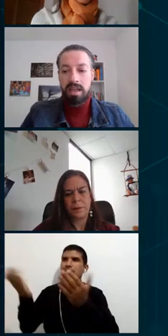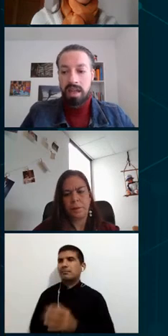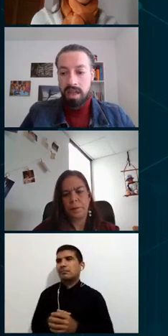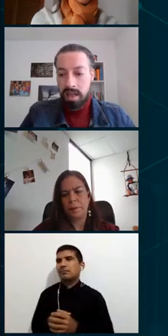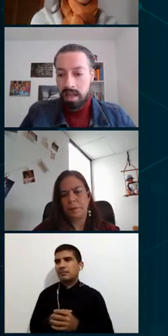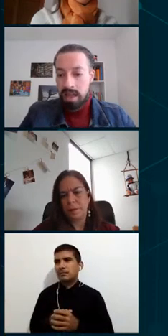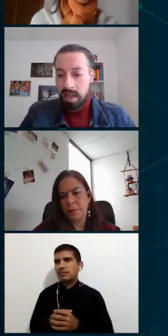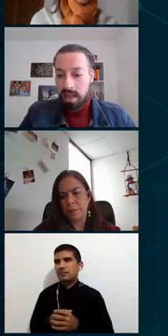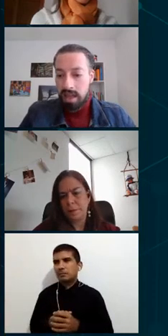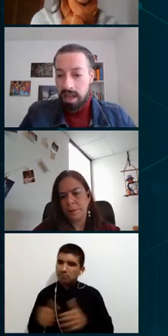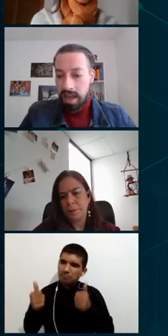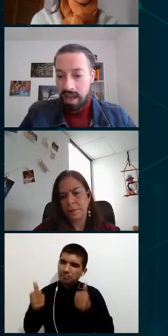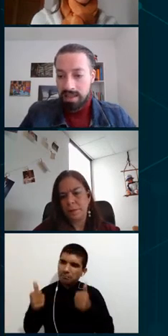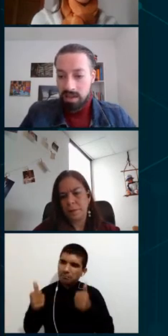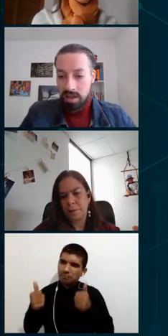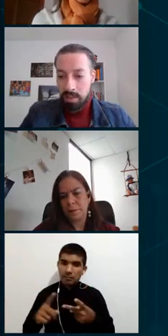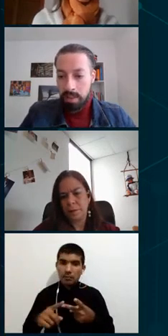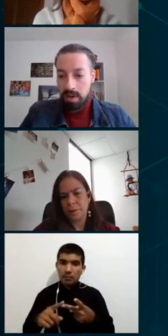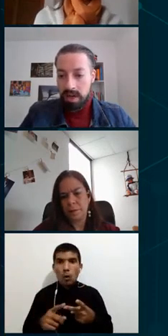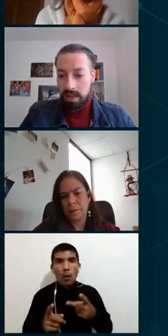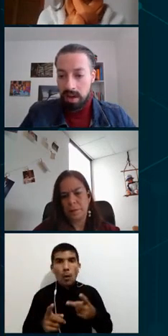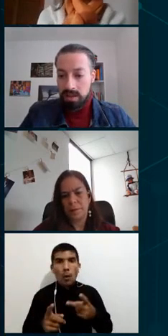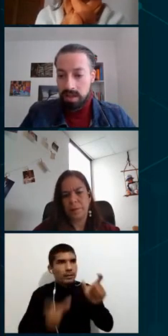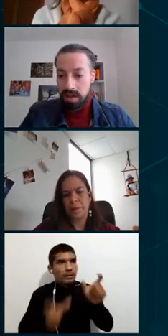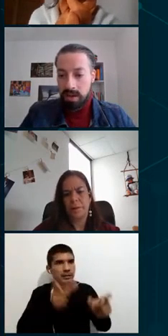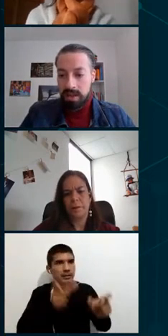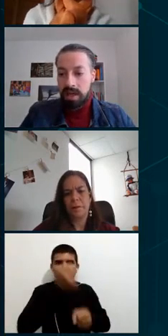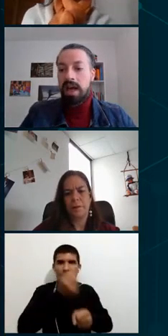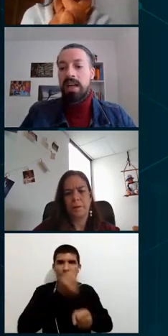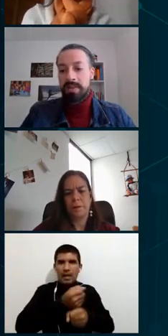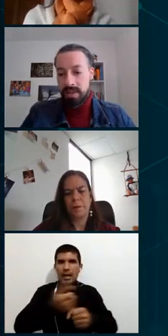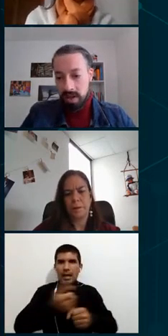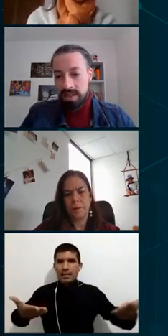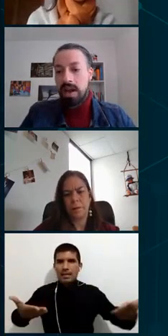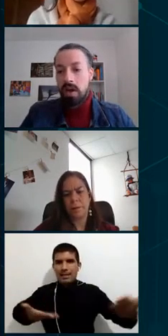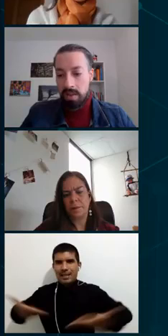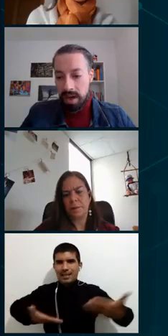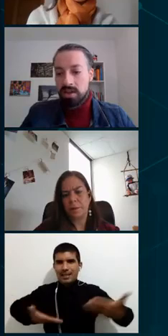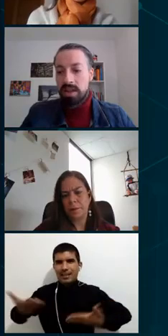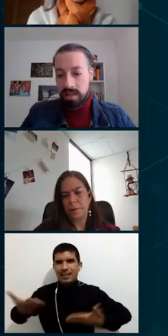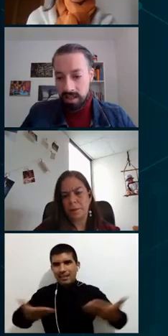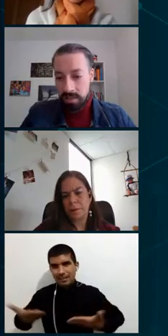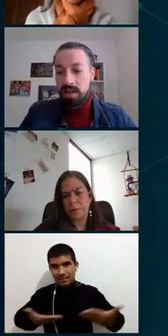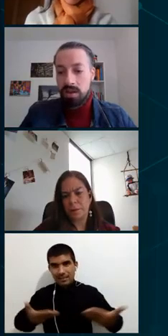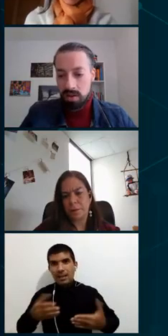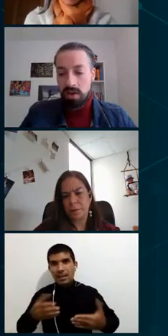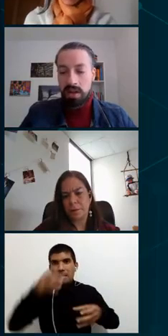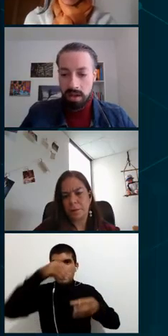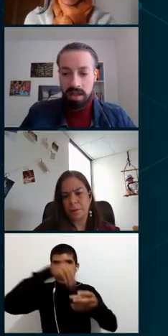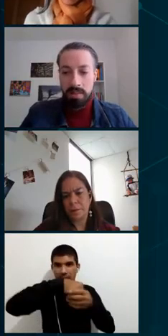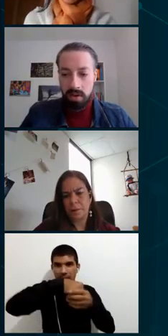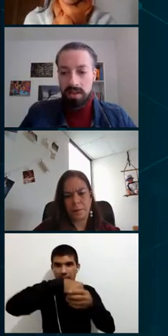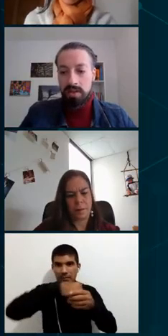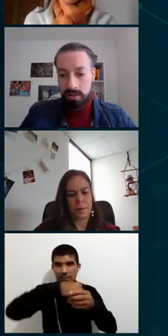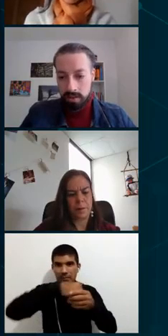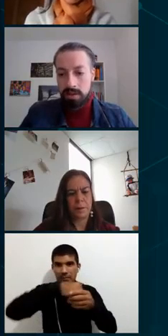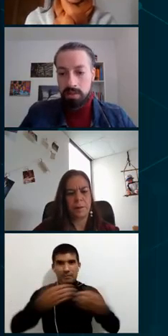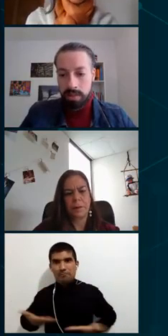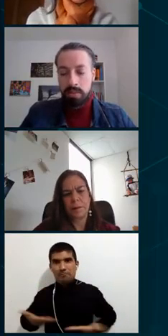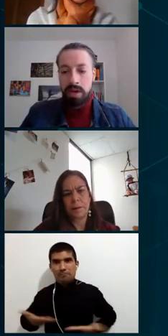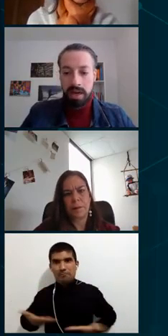tiendas, que cada cierto tiempo por los altavoces recuerden a las personas el lavado de manos, el distanciamiento, el uso correcto del